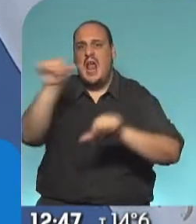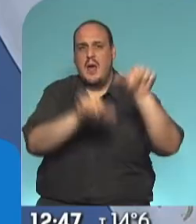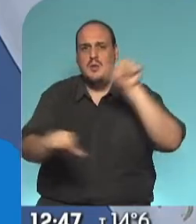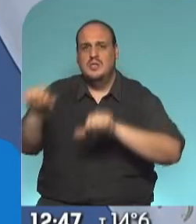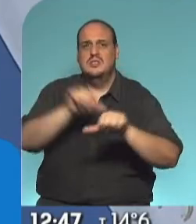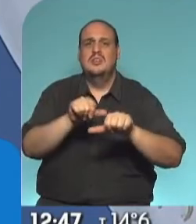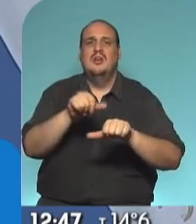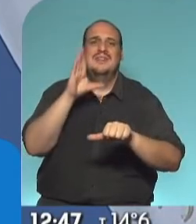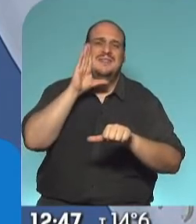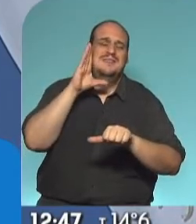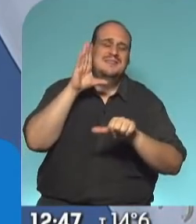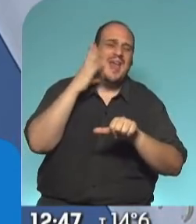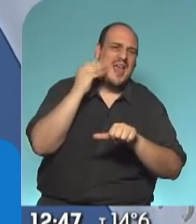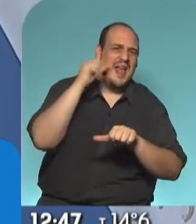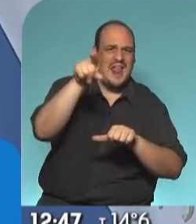anglo-suizo,